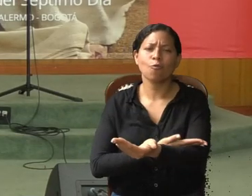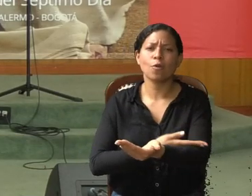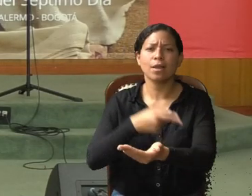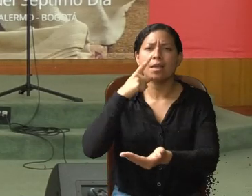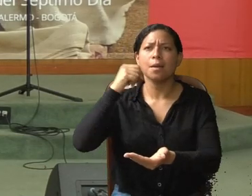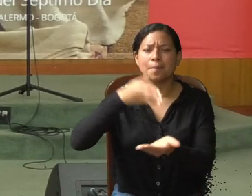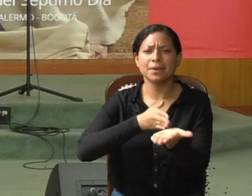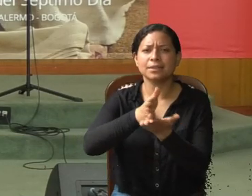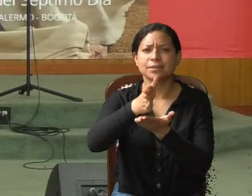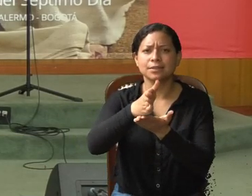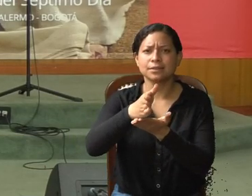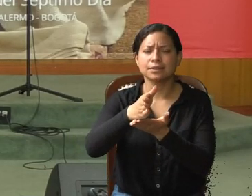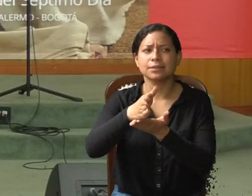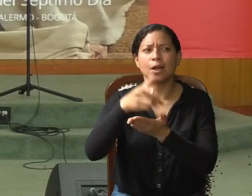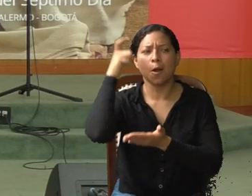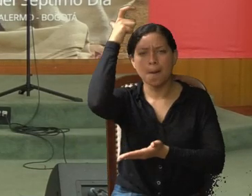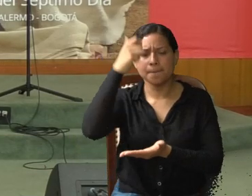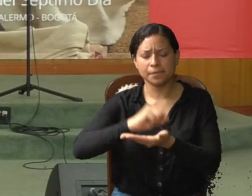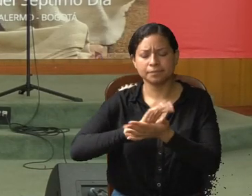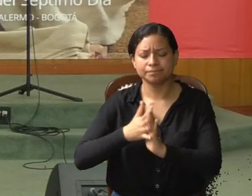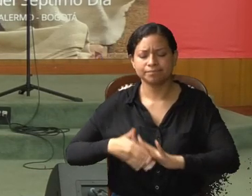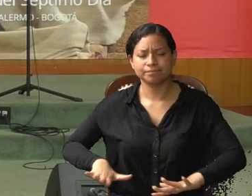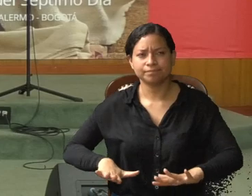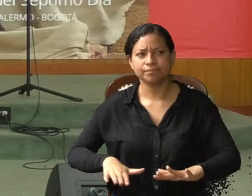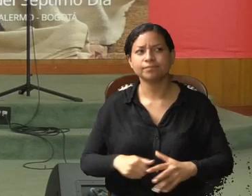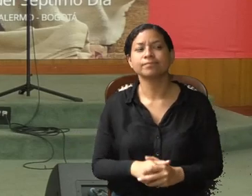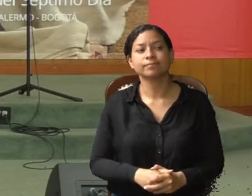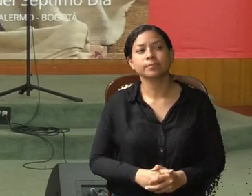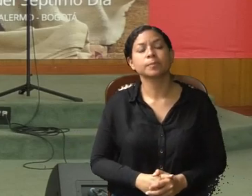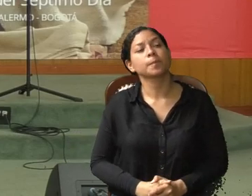paz. ¿Saben? Justamente